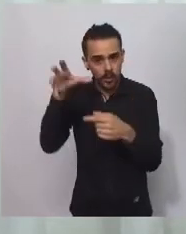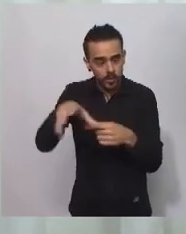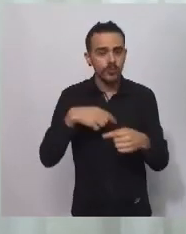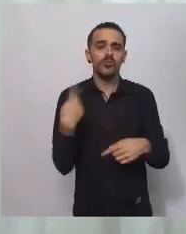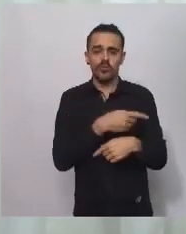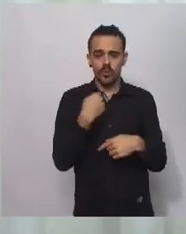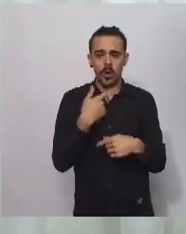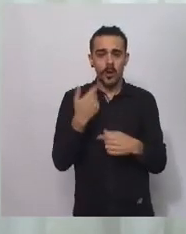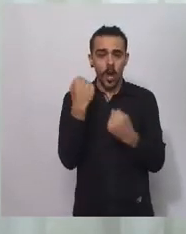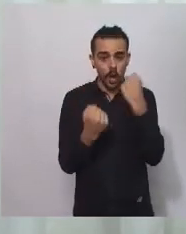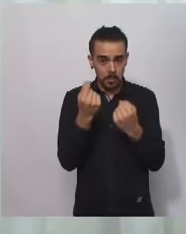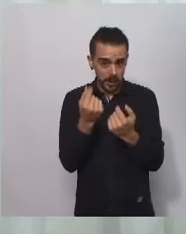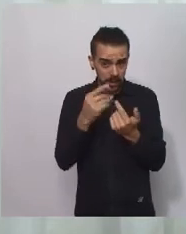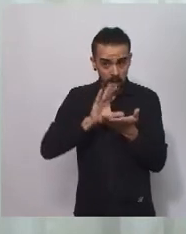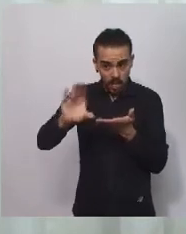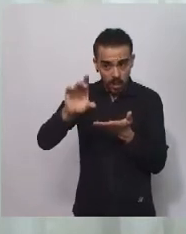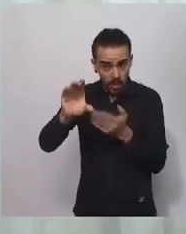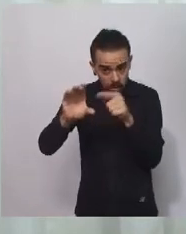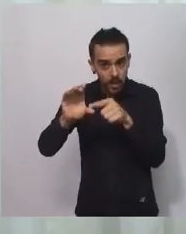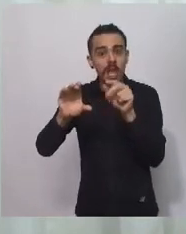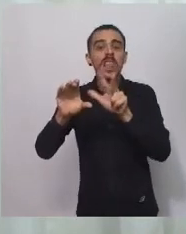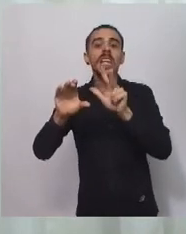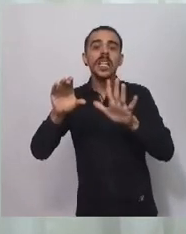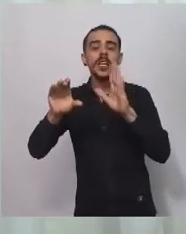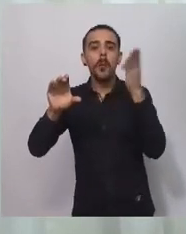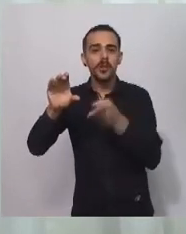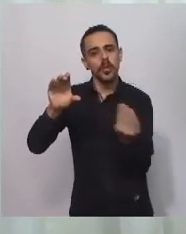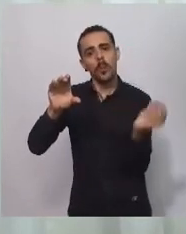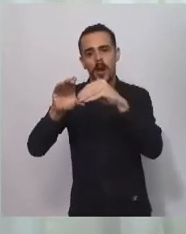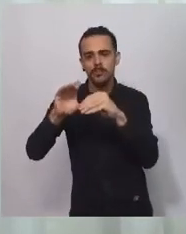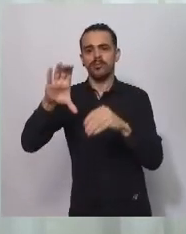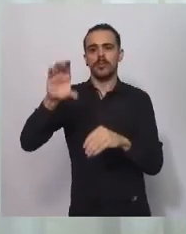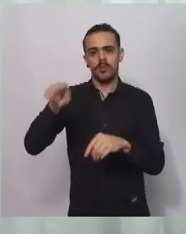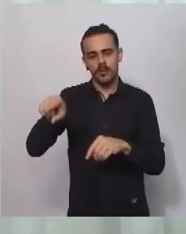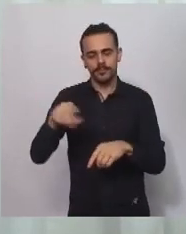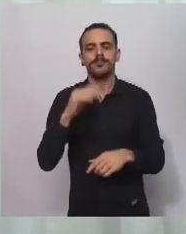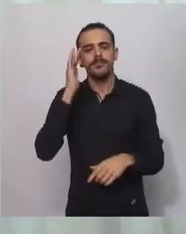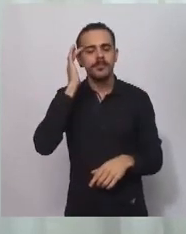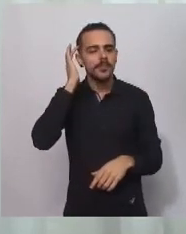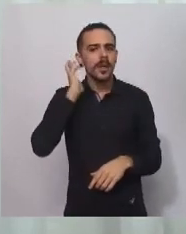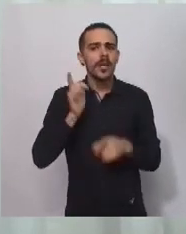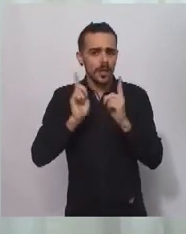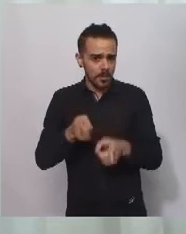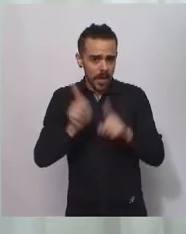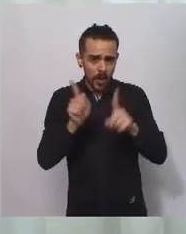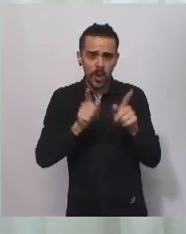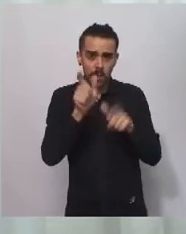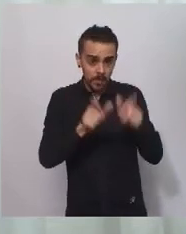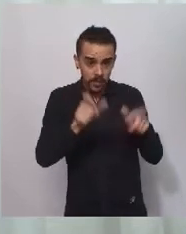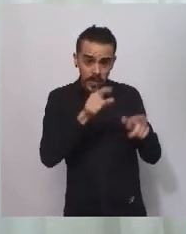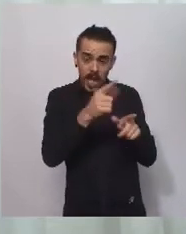y también por un sector muy vulnerable de la población que son aquellas personas oficiar jazz de la ley